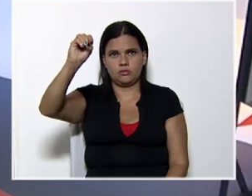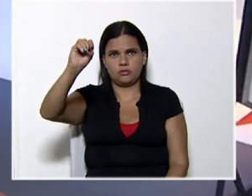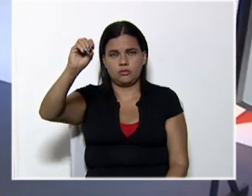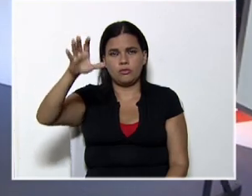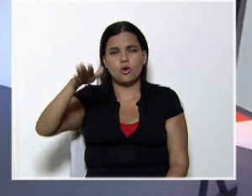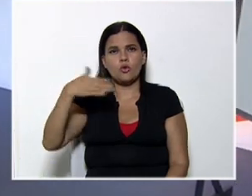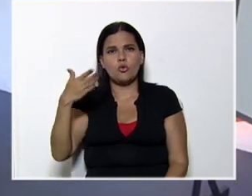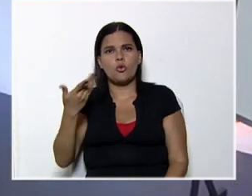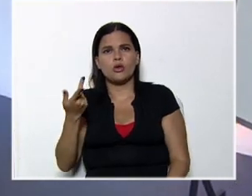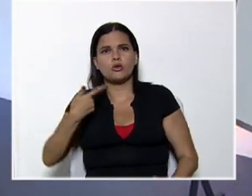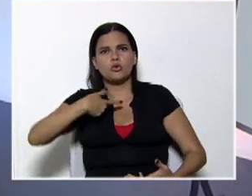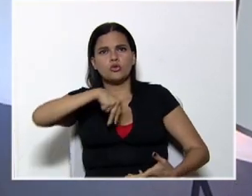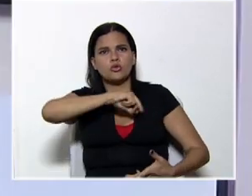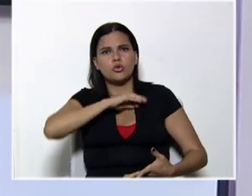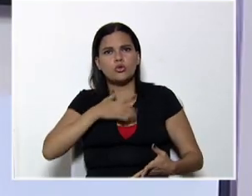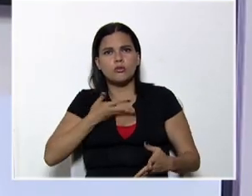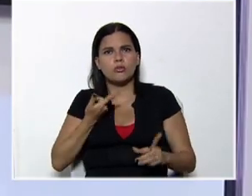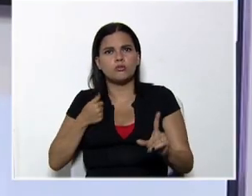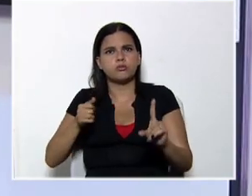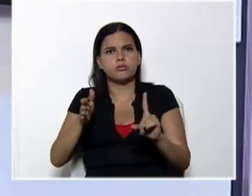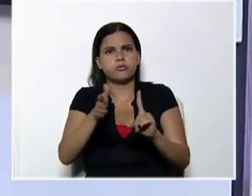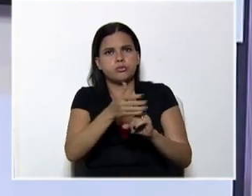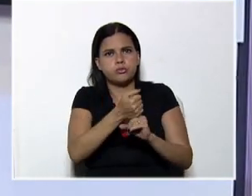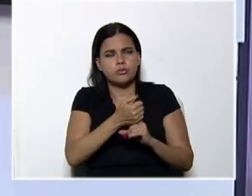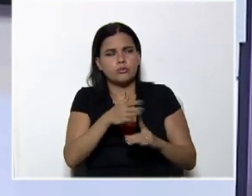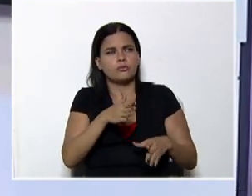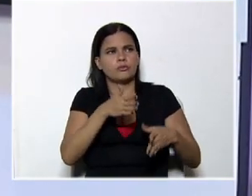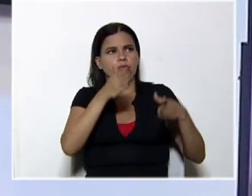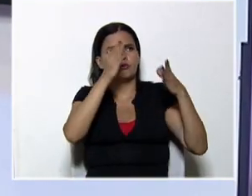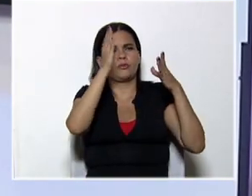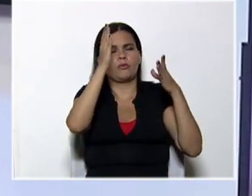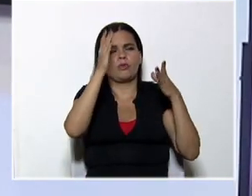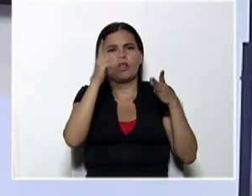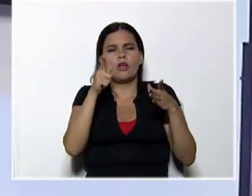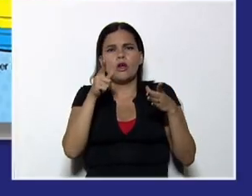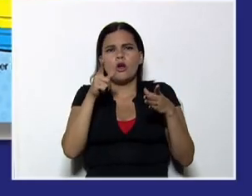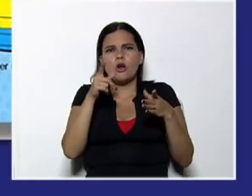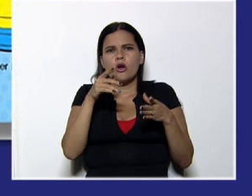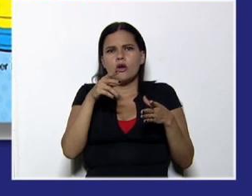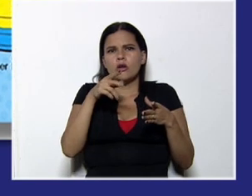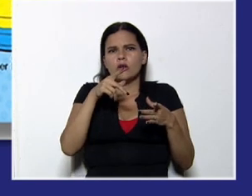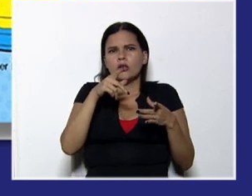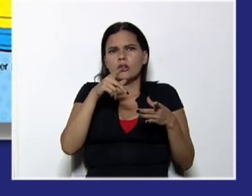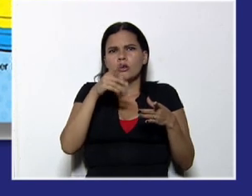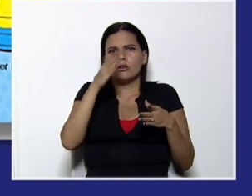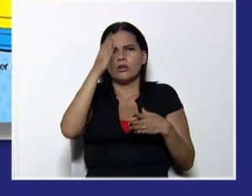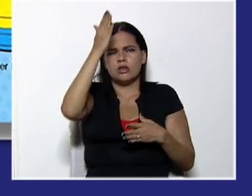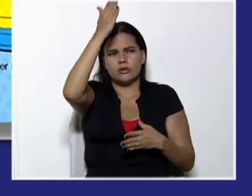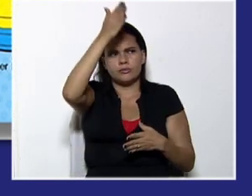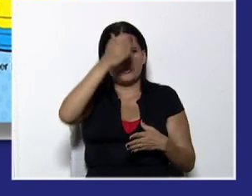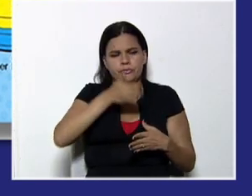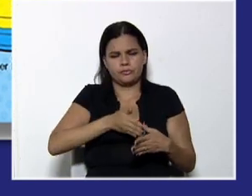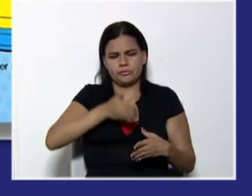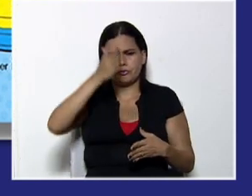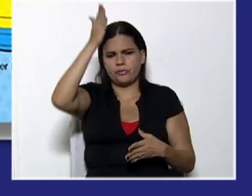y comenzamos a ubicar coordenadas dentro del plano cartesiano o de nuestro planeta, tenemos